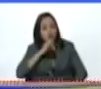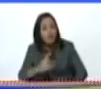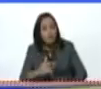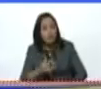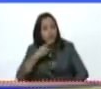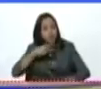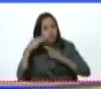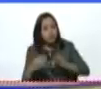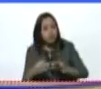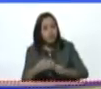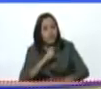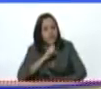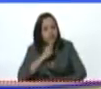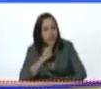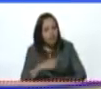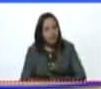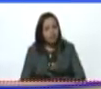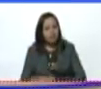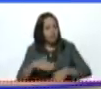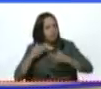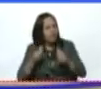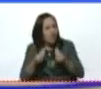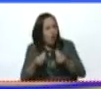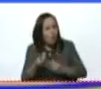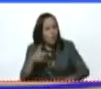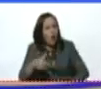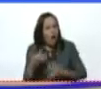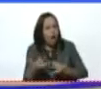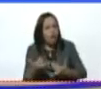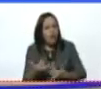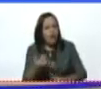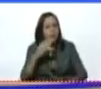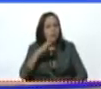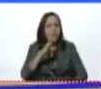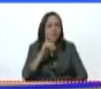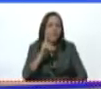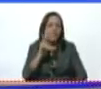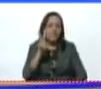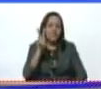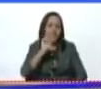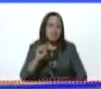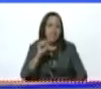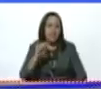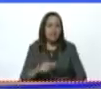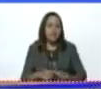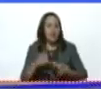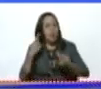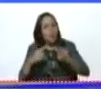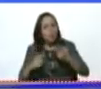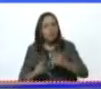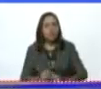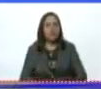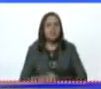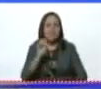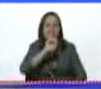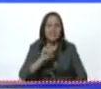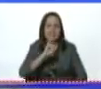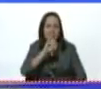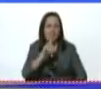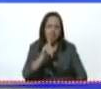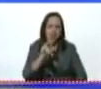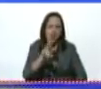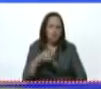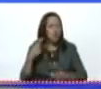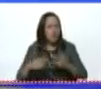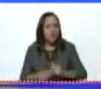útil, anónima, de qué está sucediendo en PDVSA, en Pequiven, en la CBG, en Sidor, porque vamos a cortar